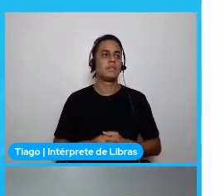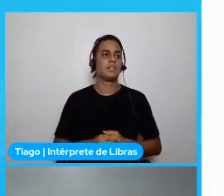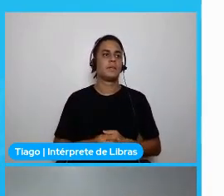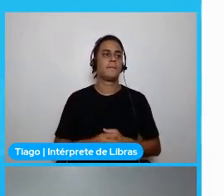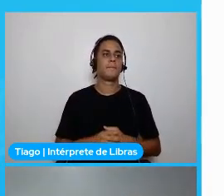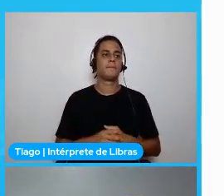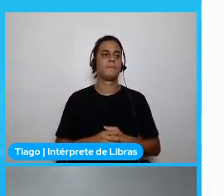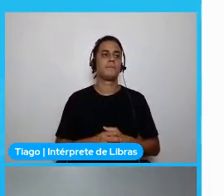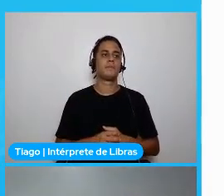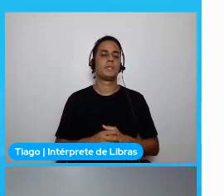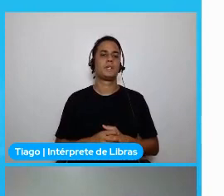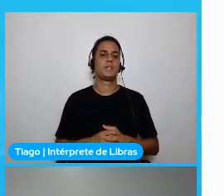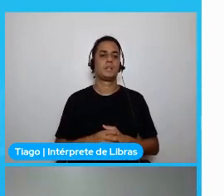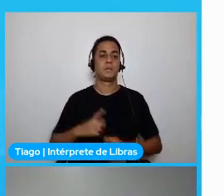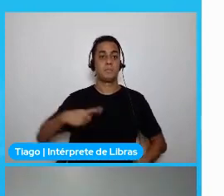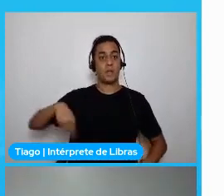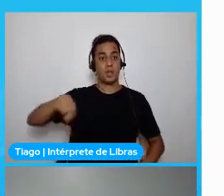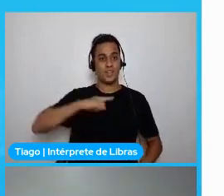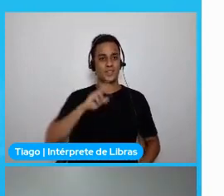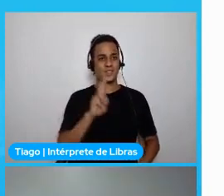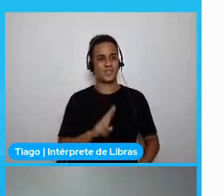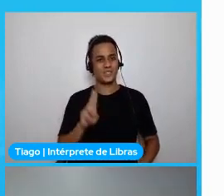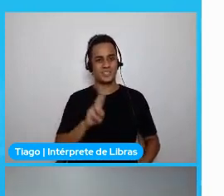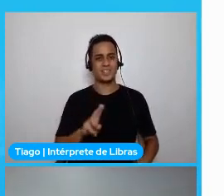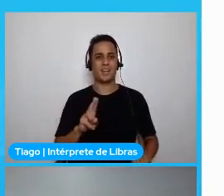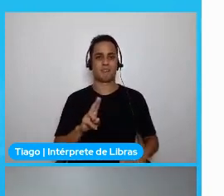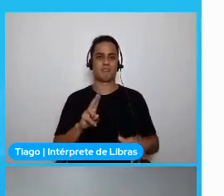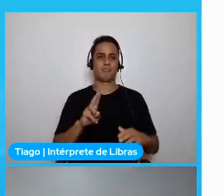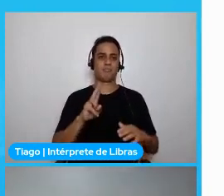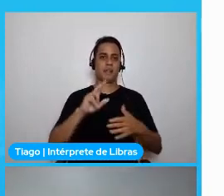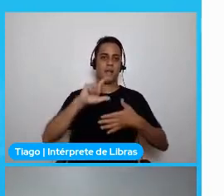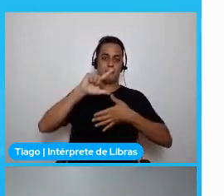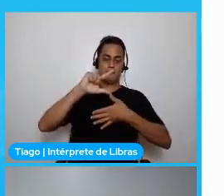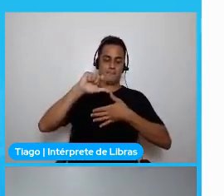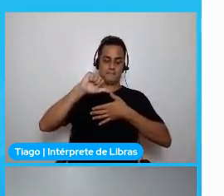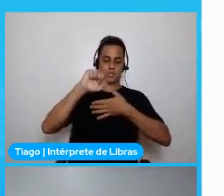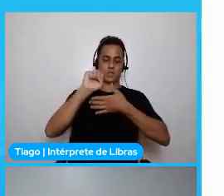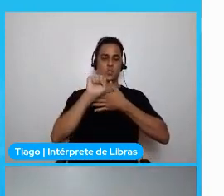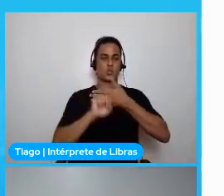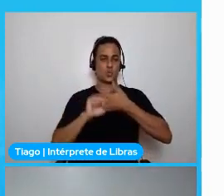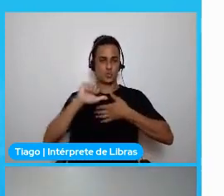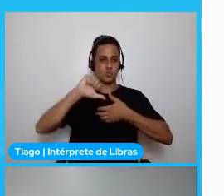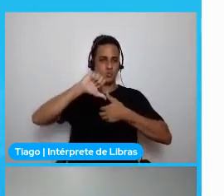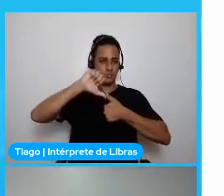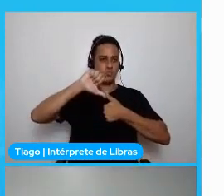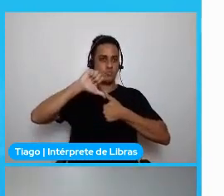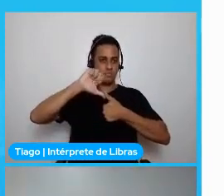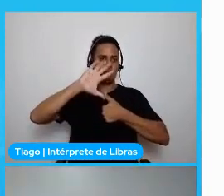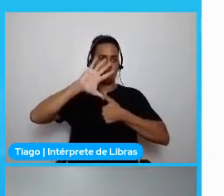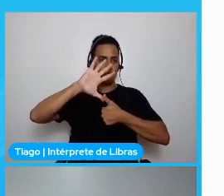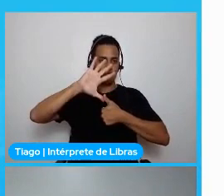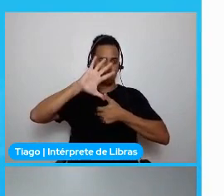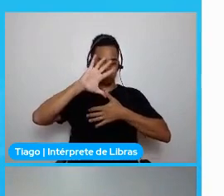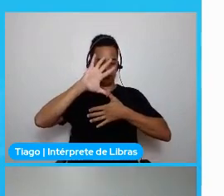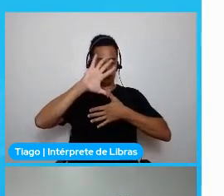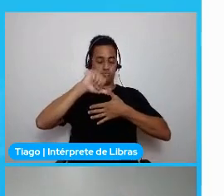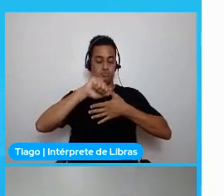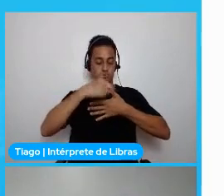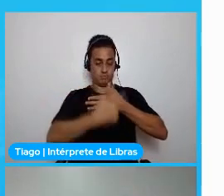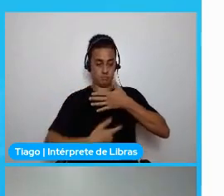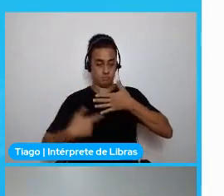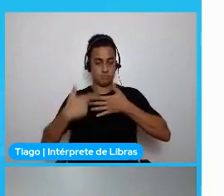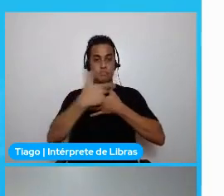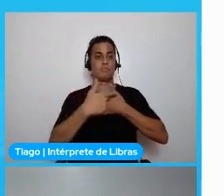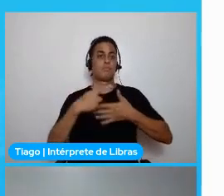especialmente en Sudamérica y aquí en Ecuador durante la pandemia, lo vivimos, ¿verdad? Y todavía lo seguimos